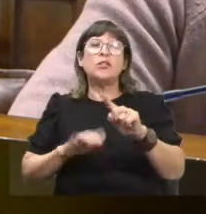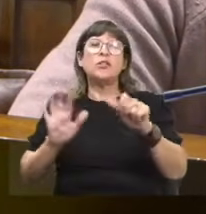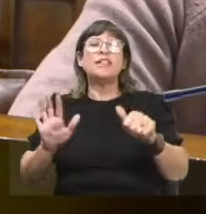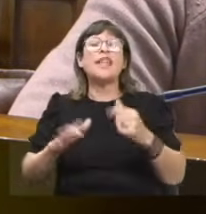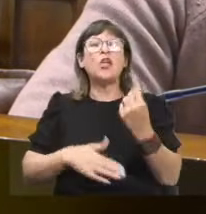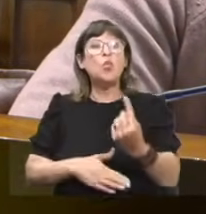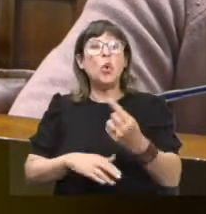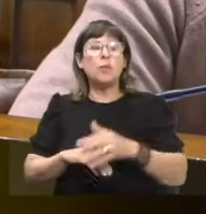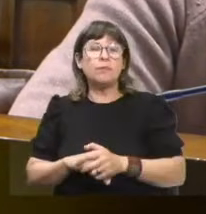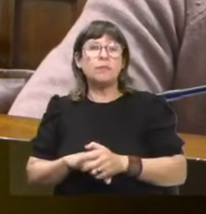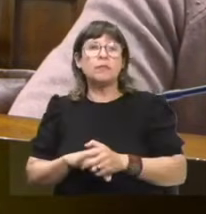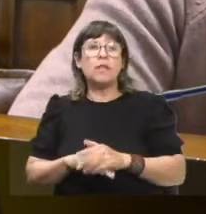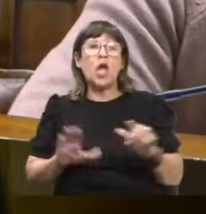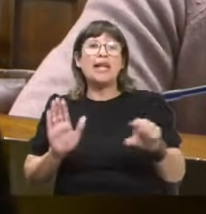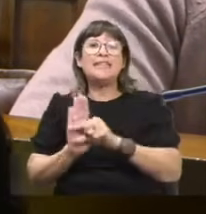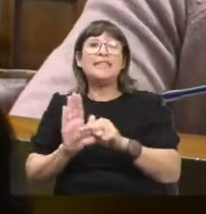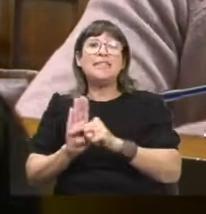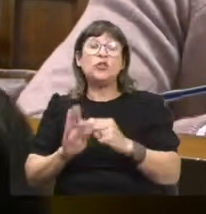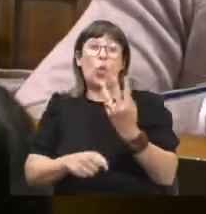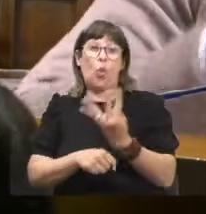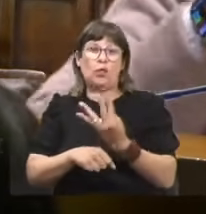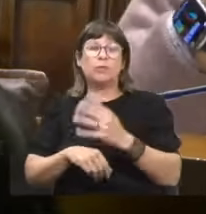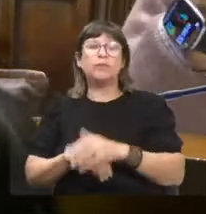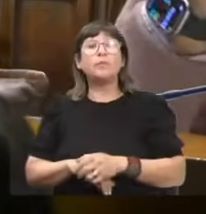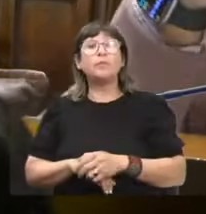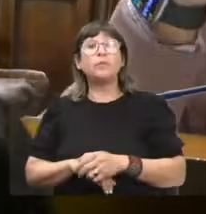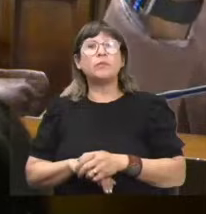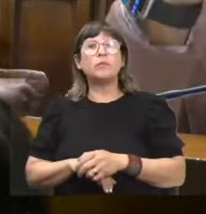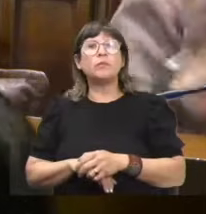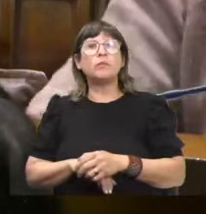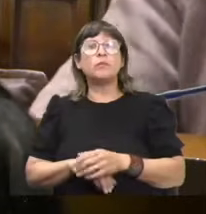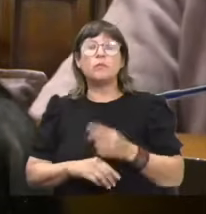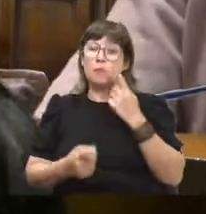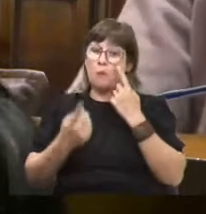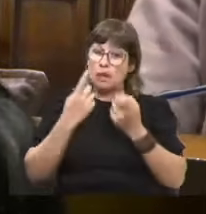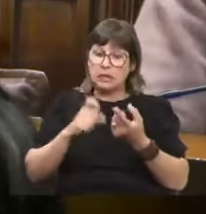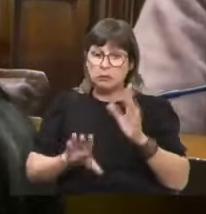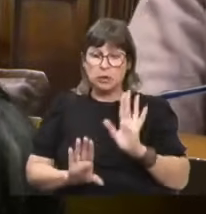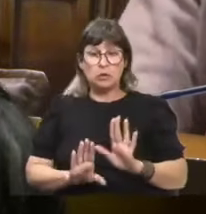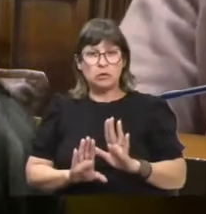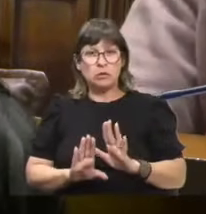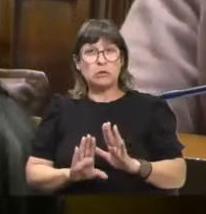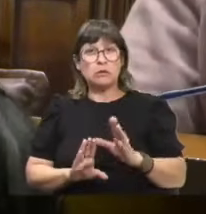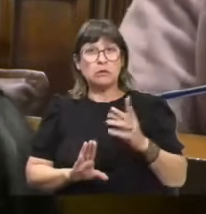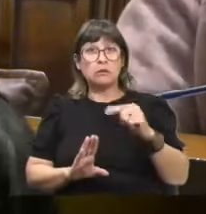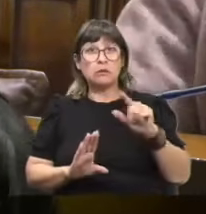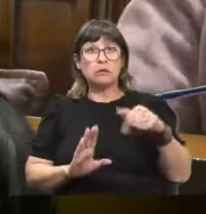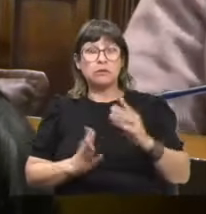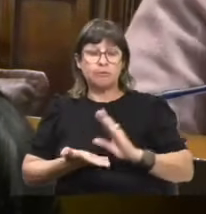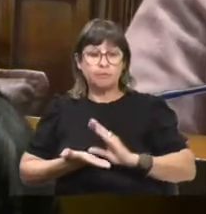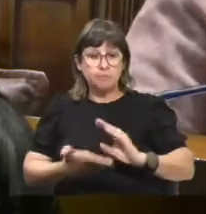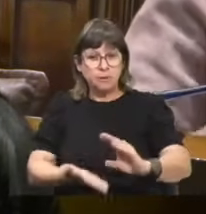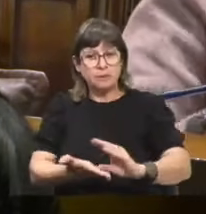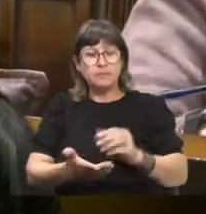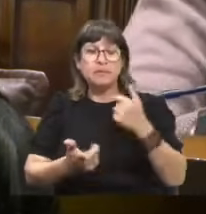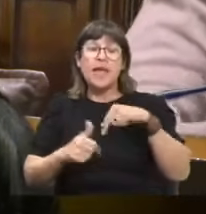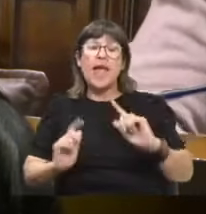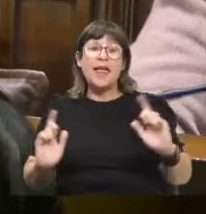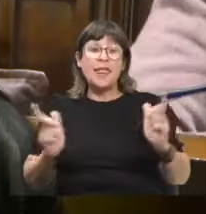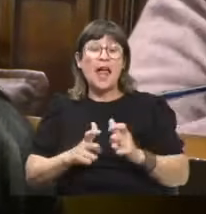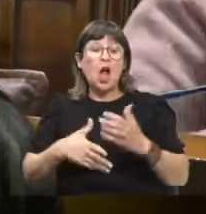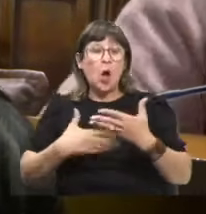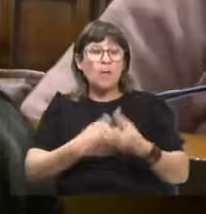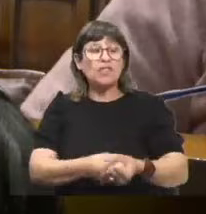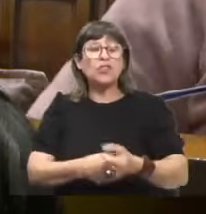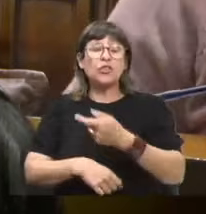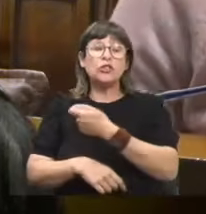18.161, inciso 4. La percepción de la partida abonada por la Comisión de Apoyo de